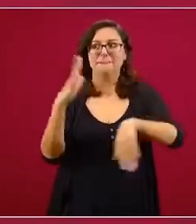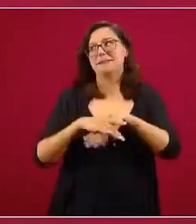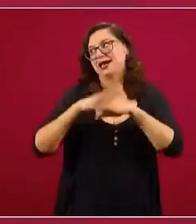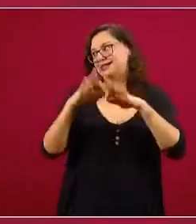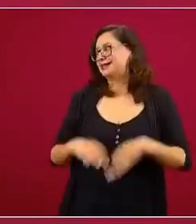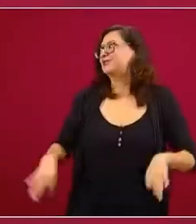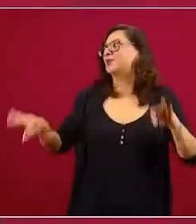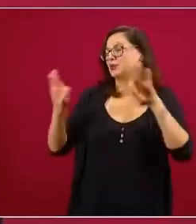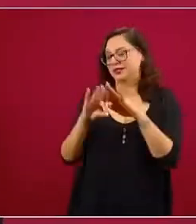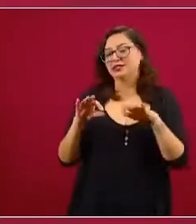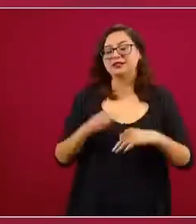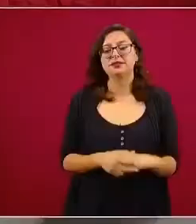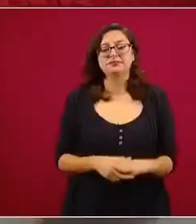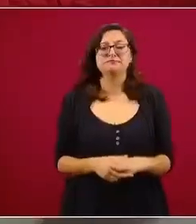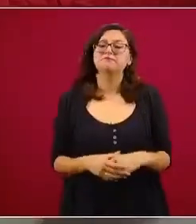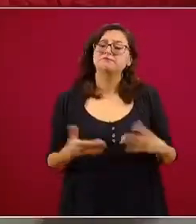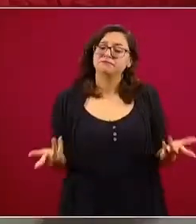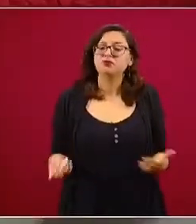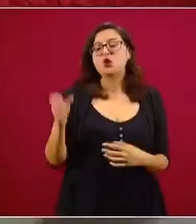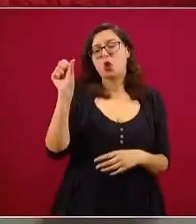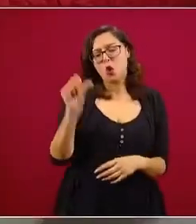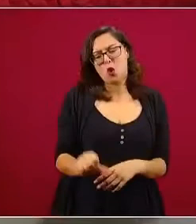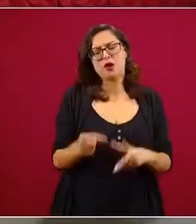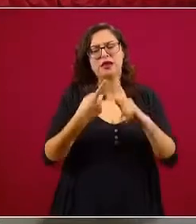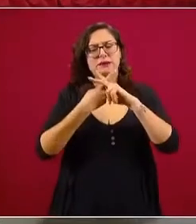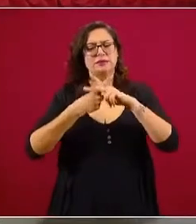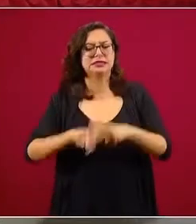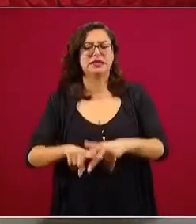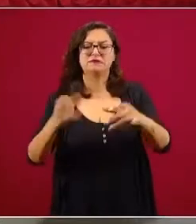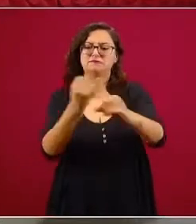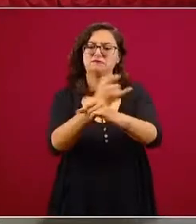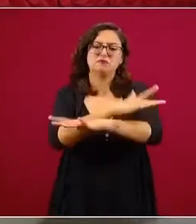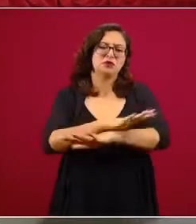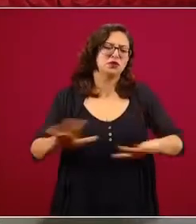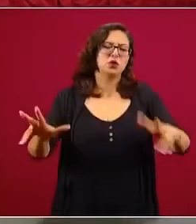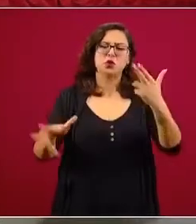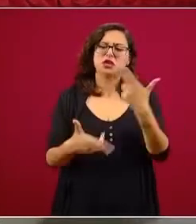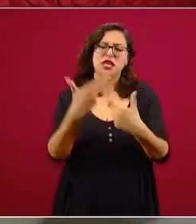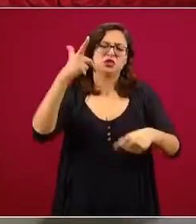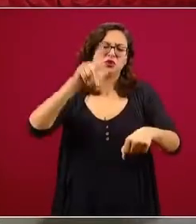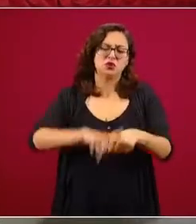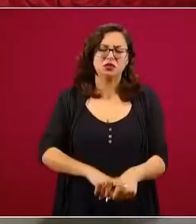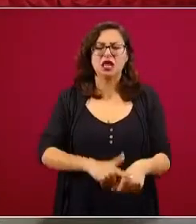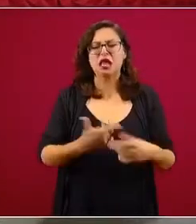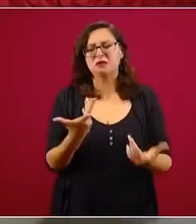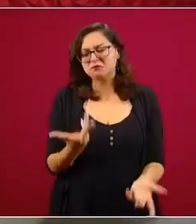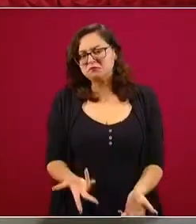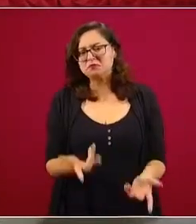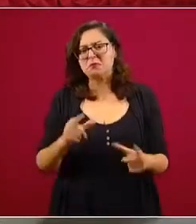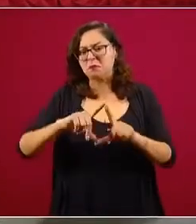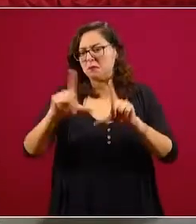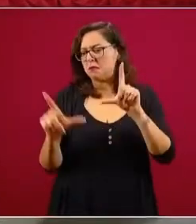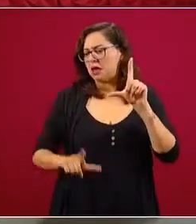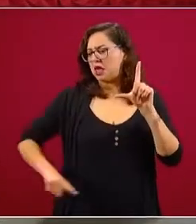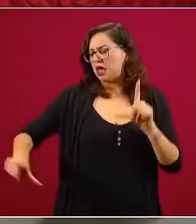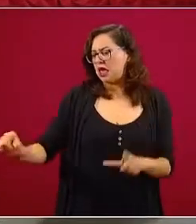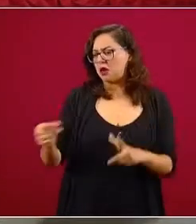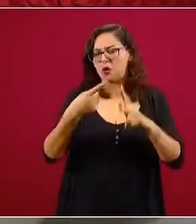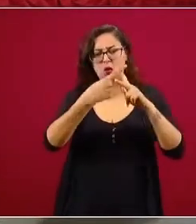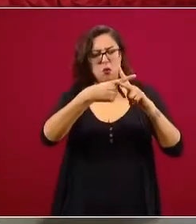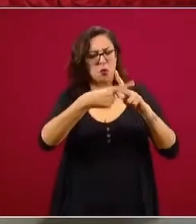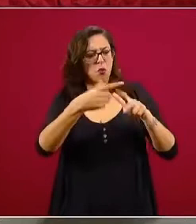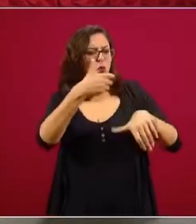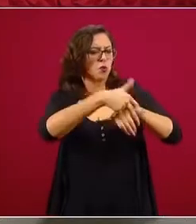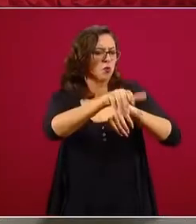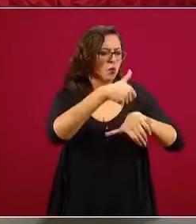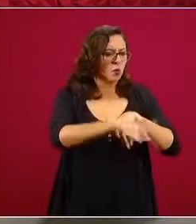día de hoy vamos a iniciar actualizando el escenario nacional, los números para México, y también vamos